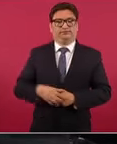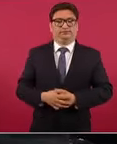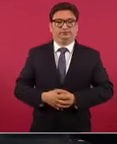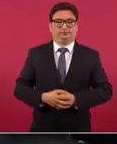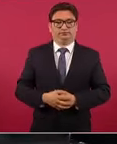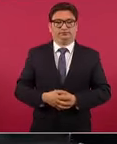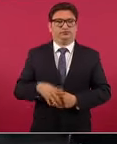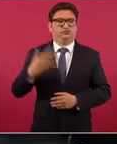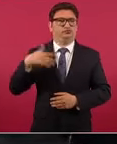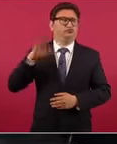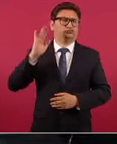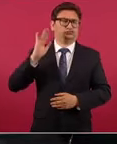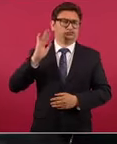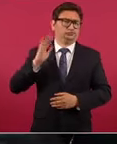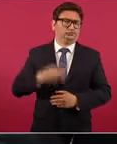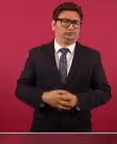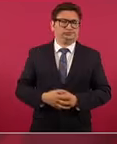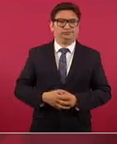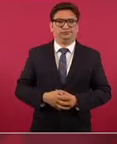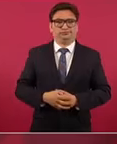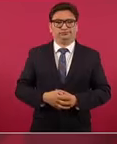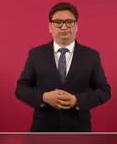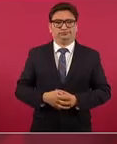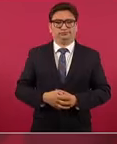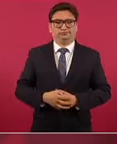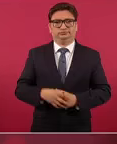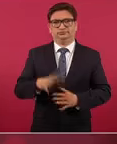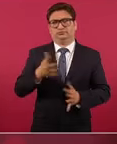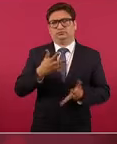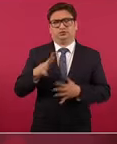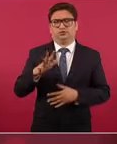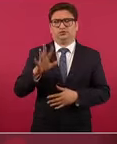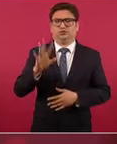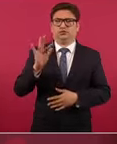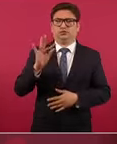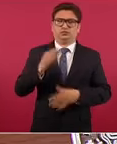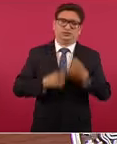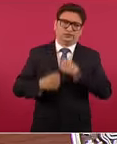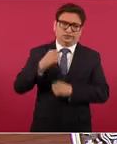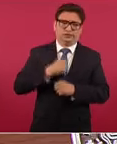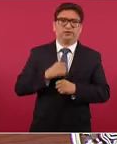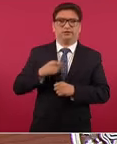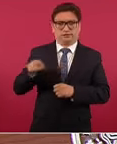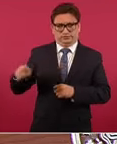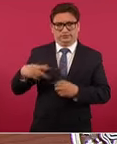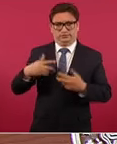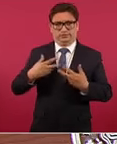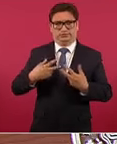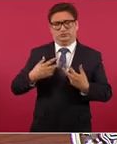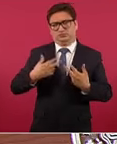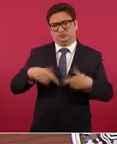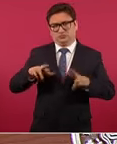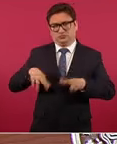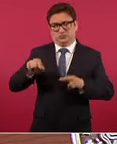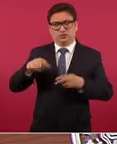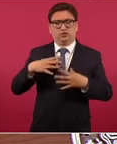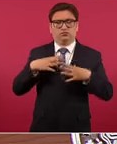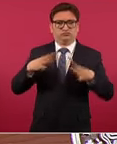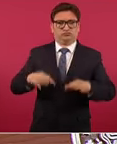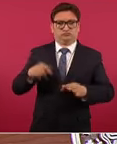la c un poco más de 40 años que se inició ese programa y